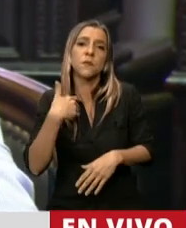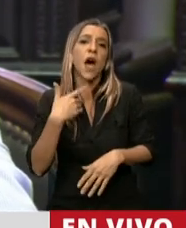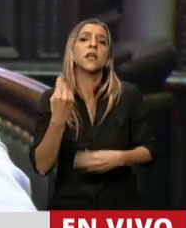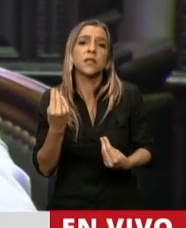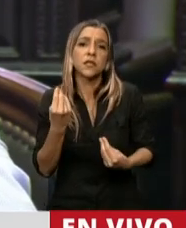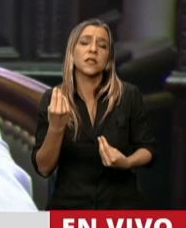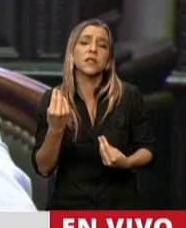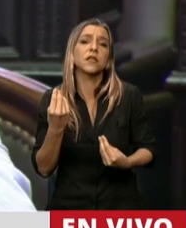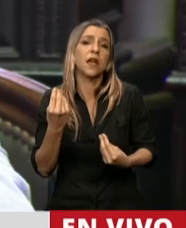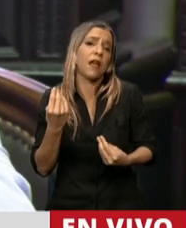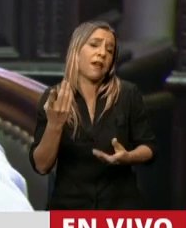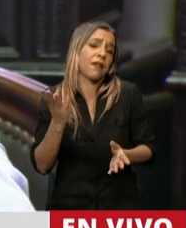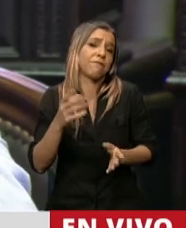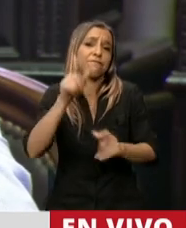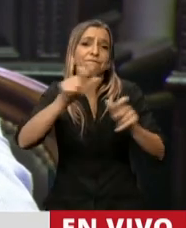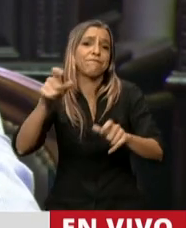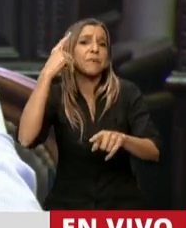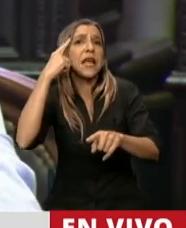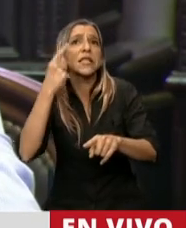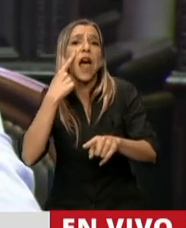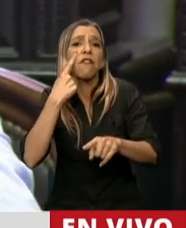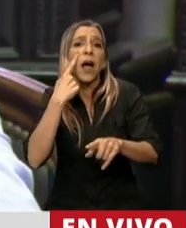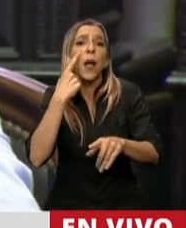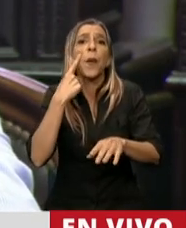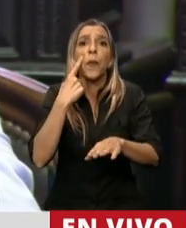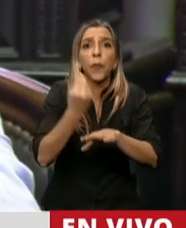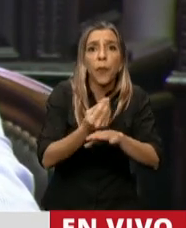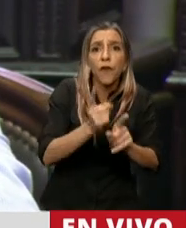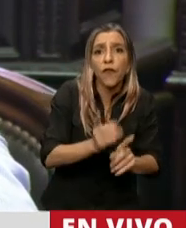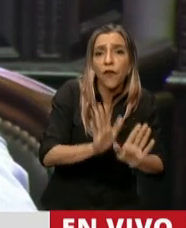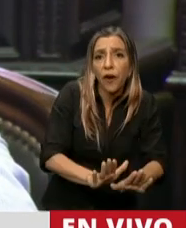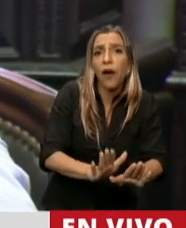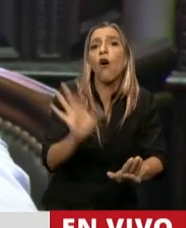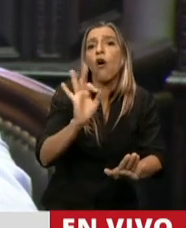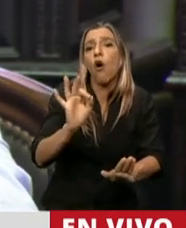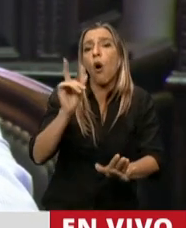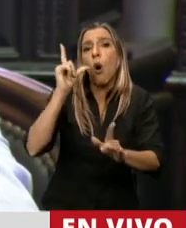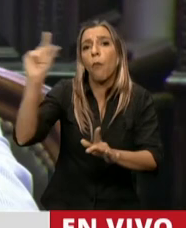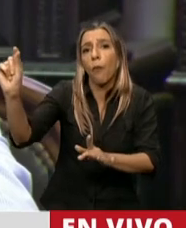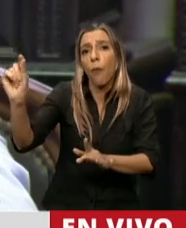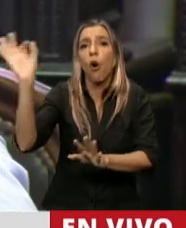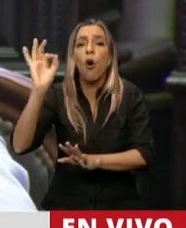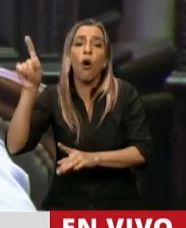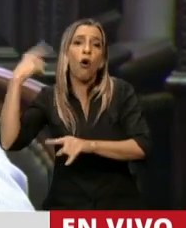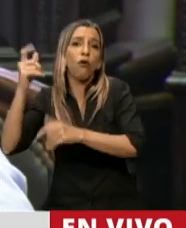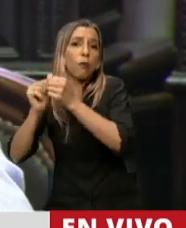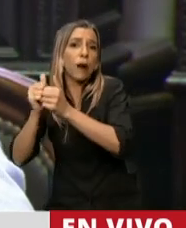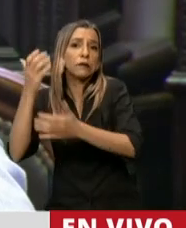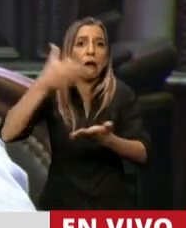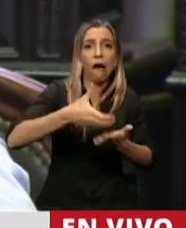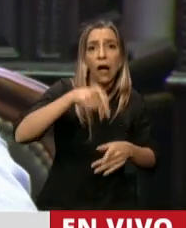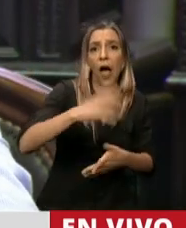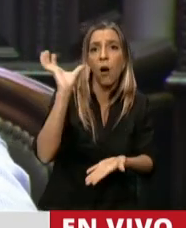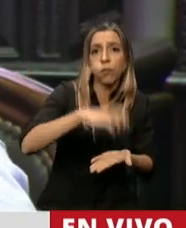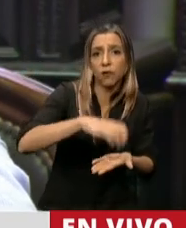decidir quedarse en la Argentina, venir a la Argentina como país de oportunidades, y me parece que con esta ley lo